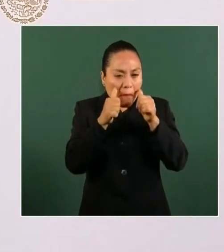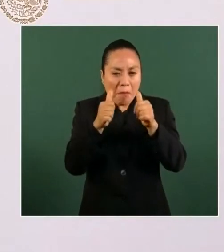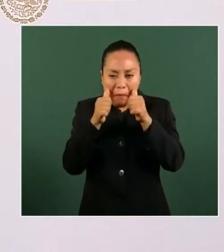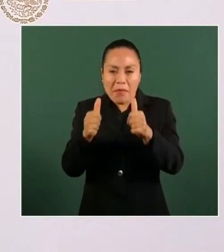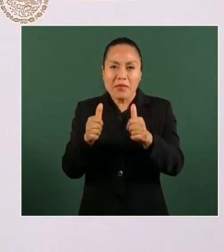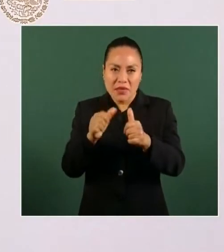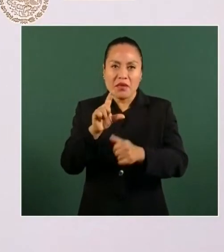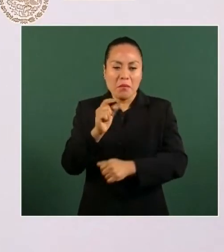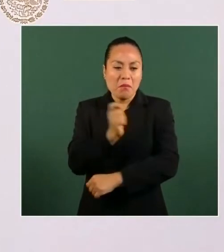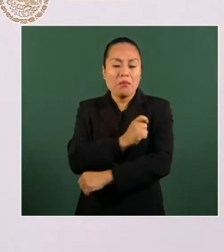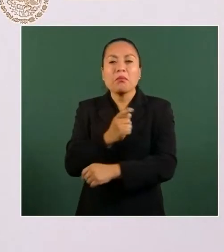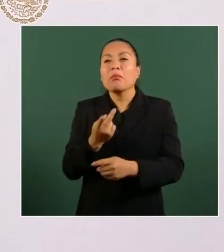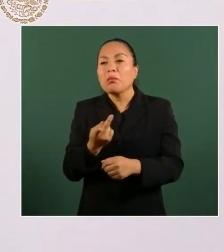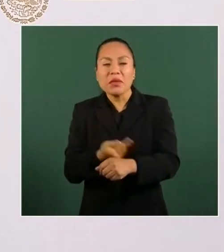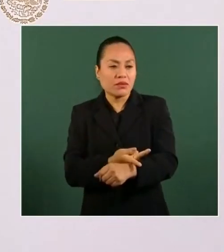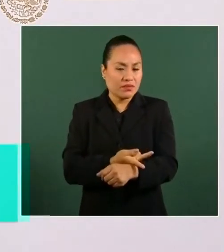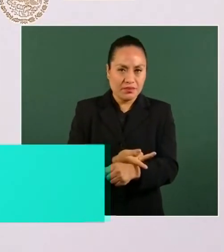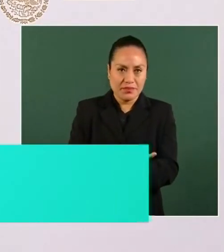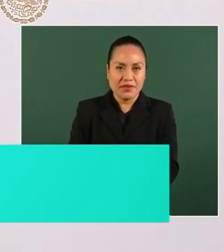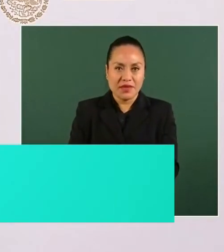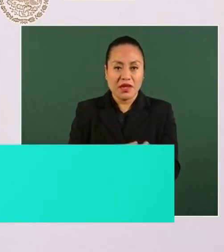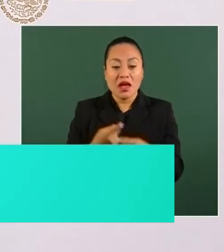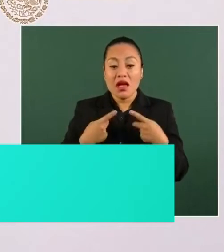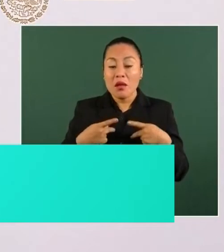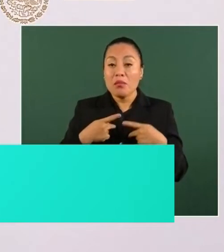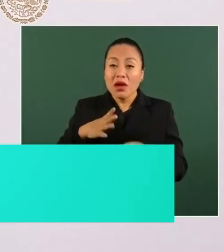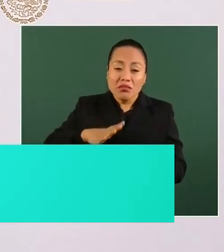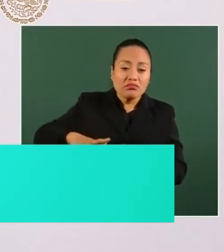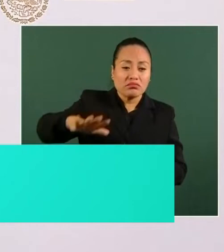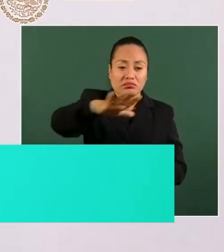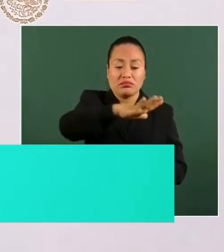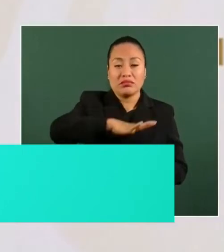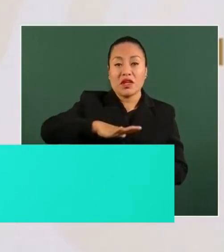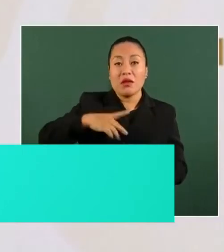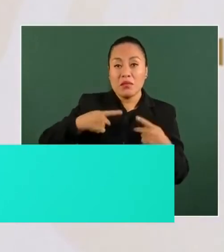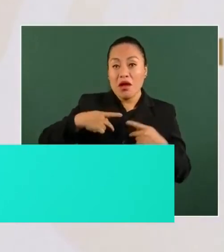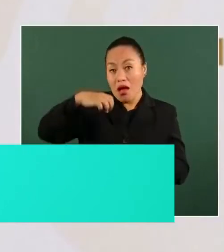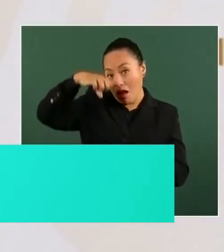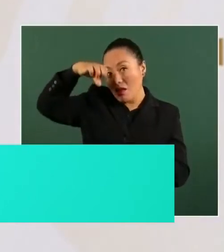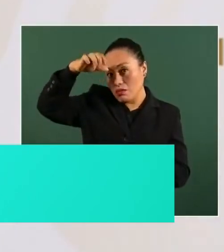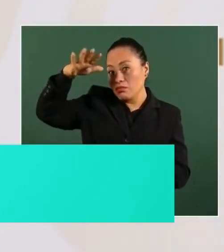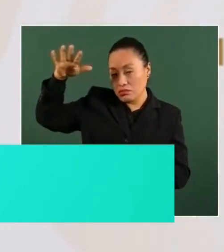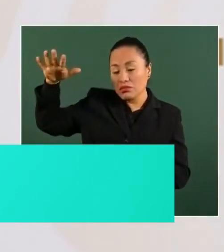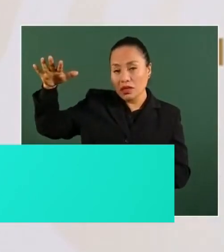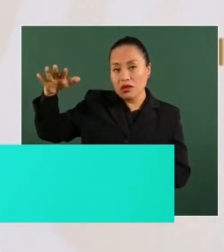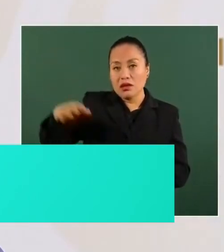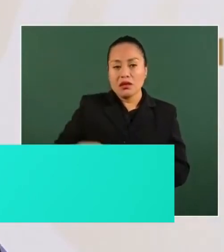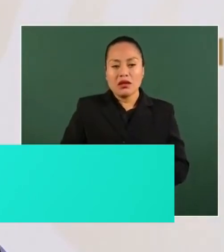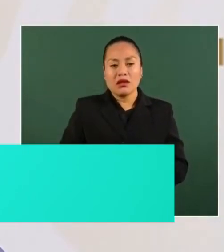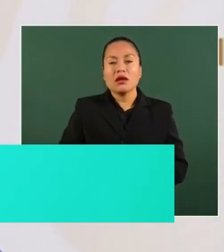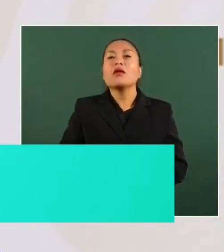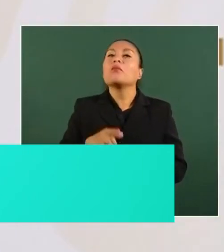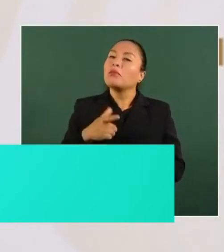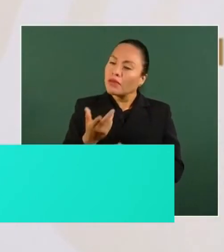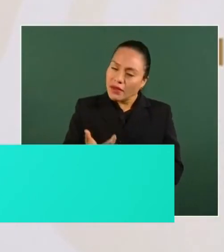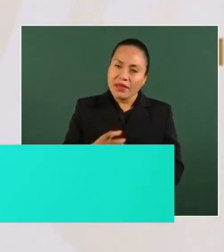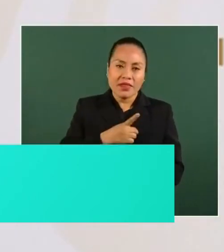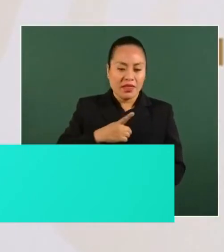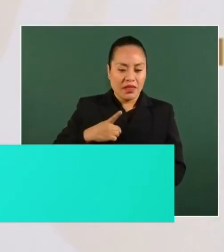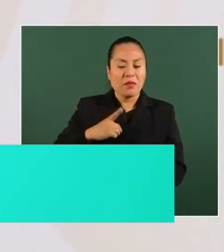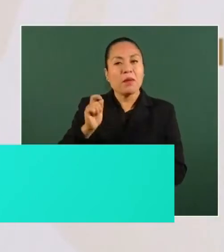decirle a la población y en este caso a los adultos mayores que se vacunen,